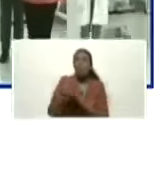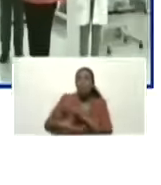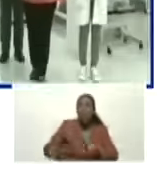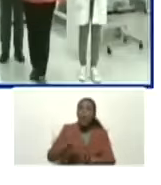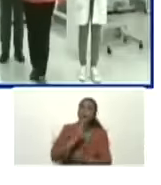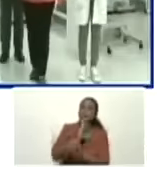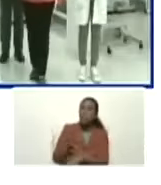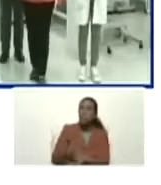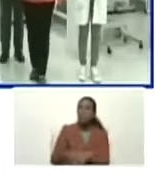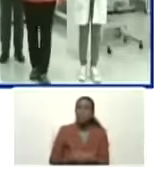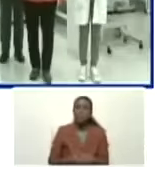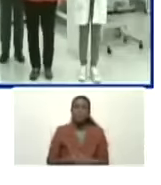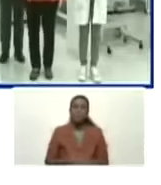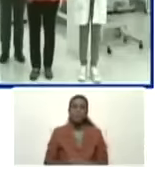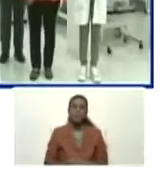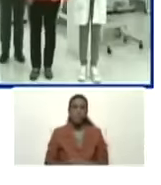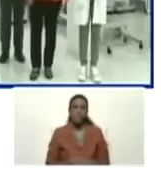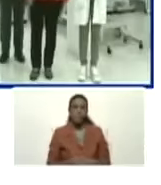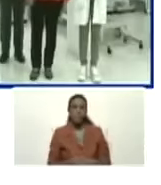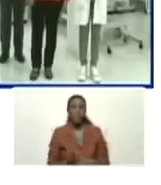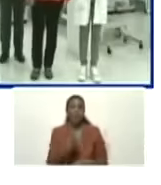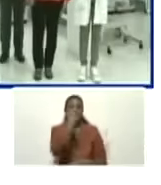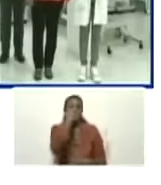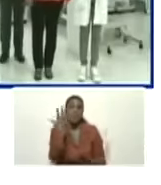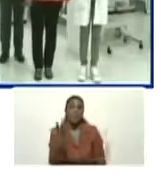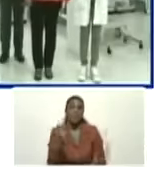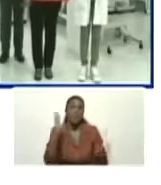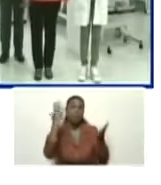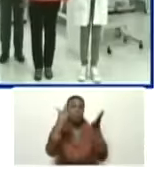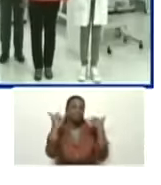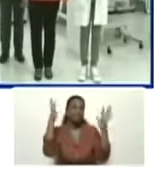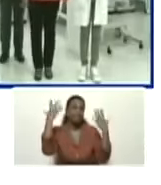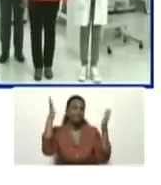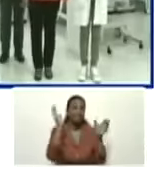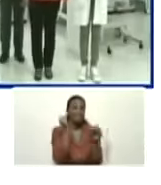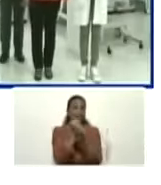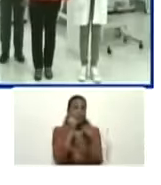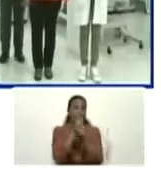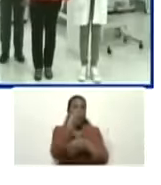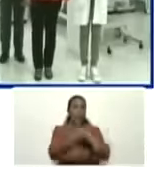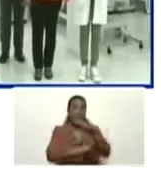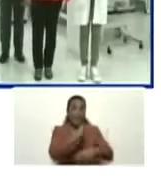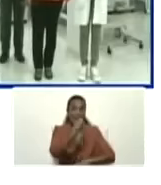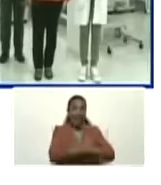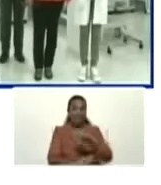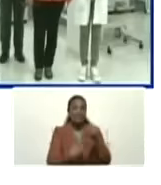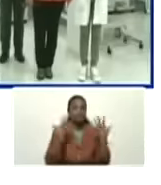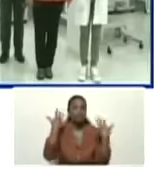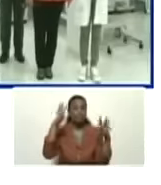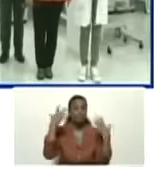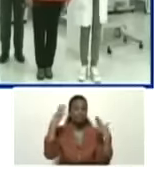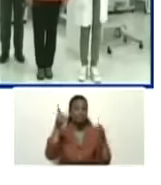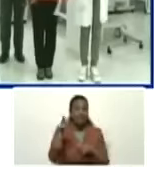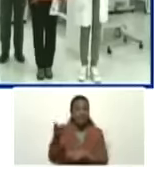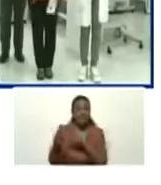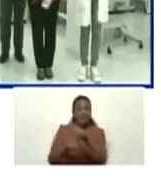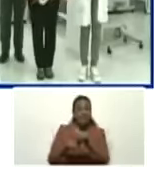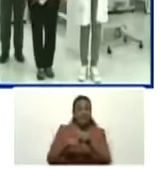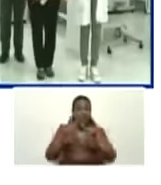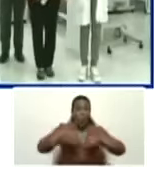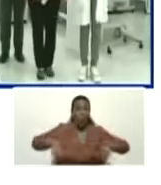intensiva pediátrica. Bueno, lo primero, darle un aplauso por el trabajo eficiente que se ha hecho.